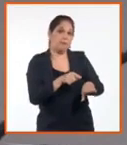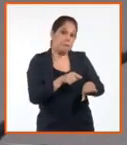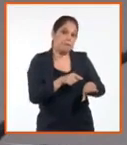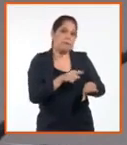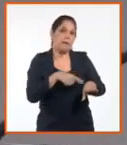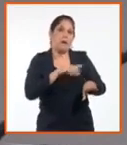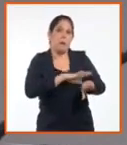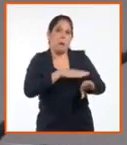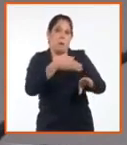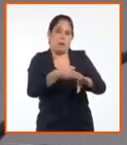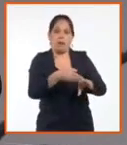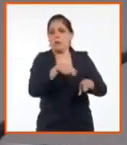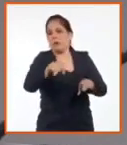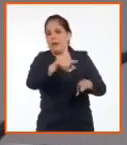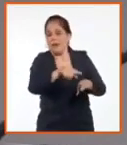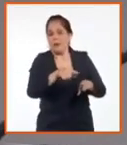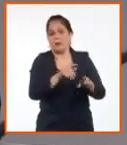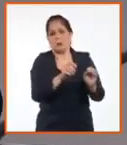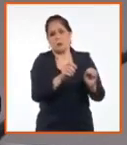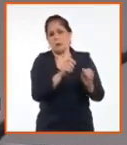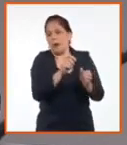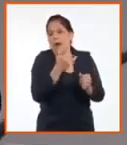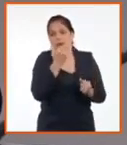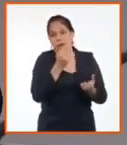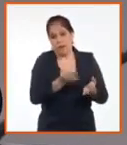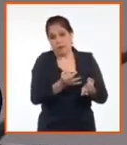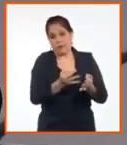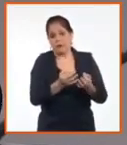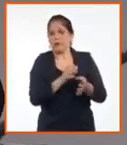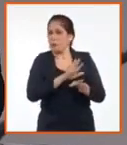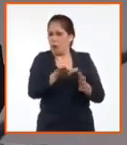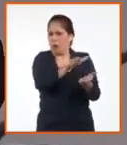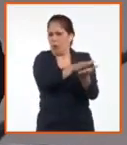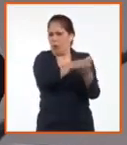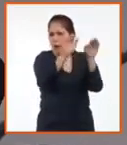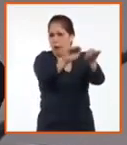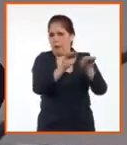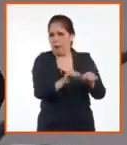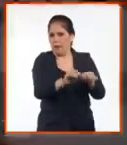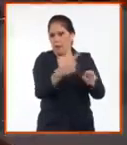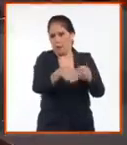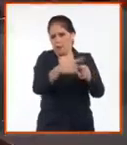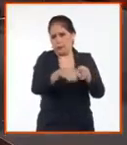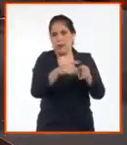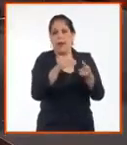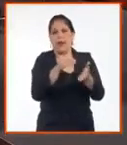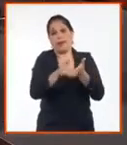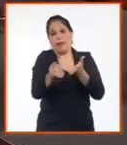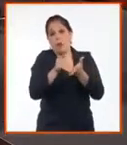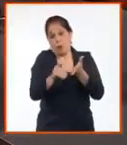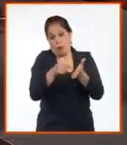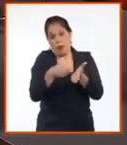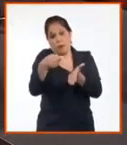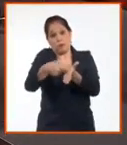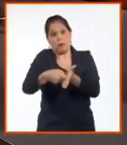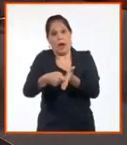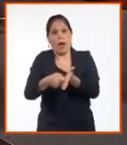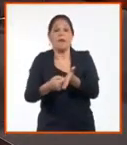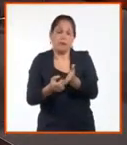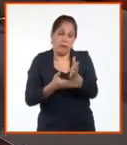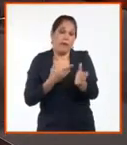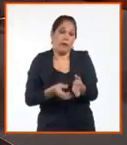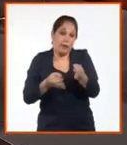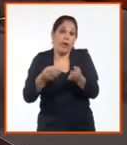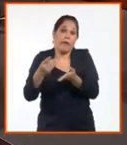en este momento un corrimiento tiene una afectación por ahí tenemos deudas con proveedores esa es la realidad que